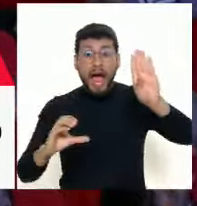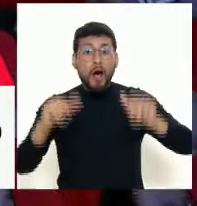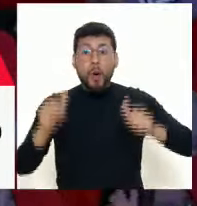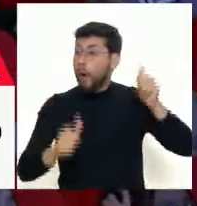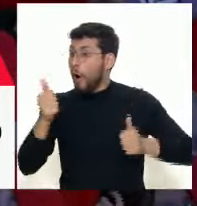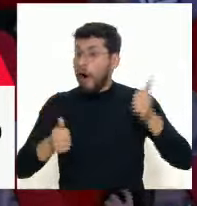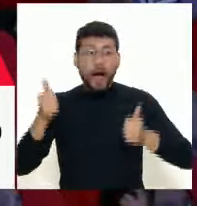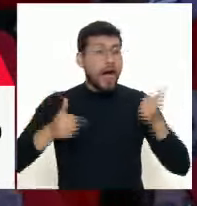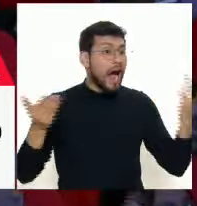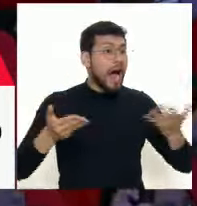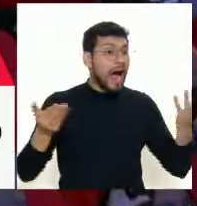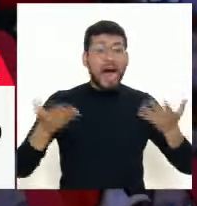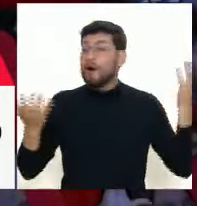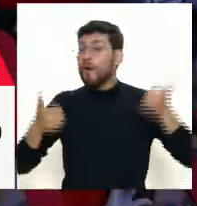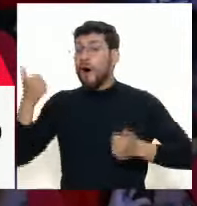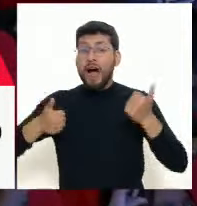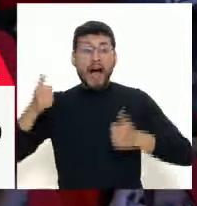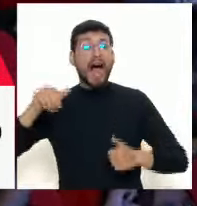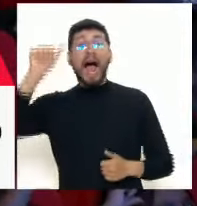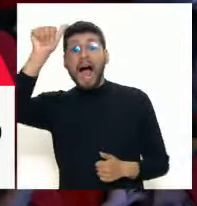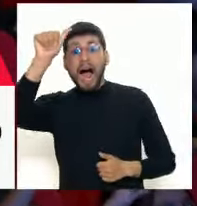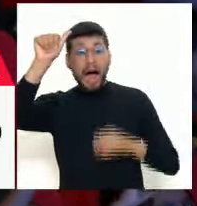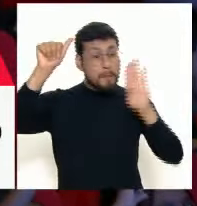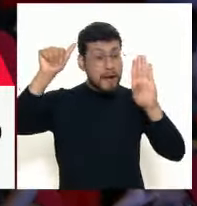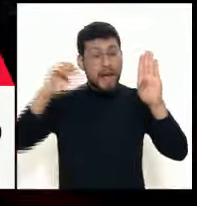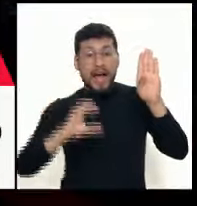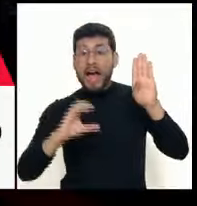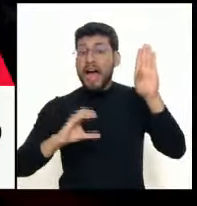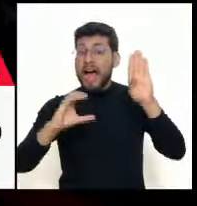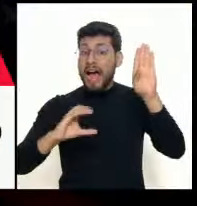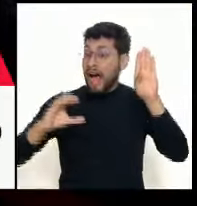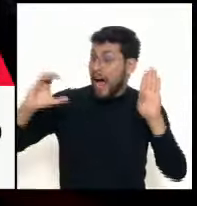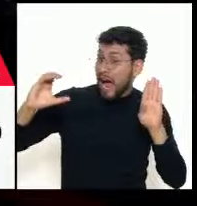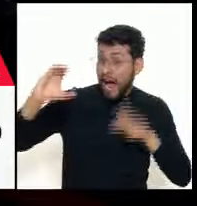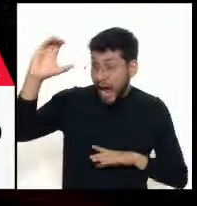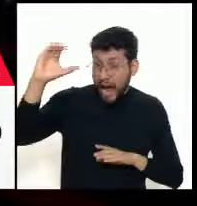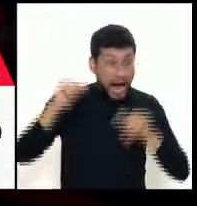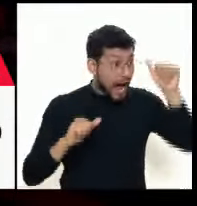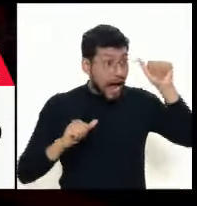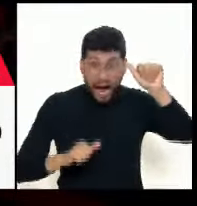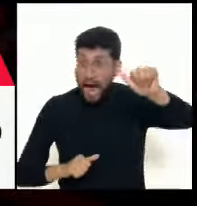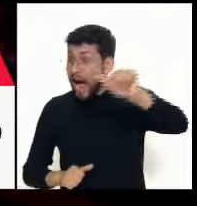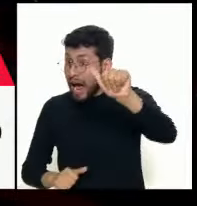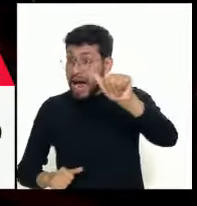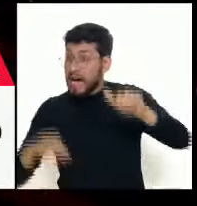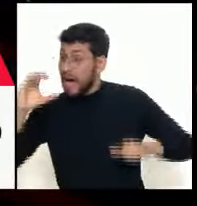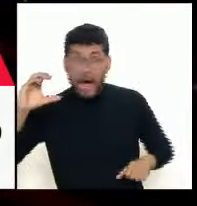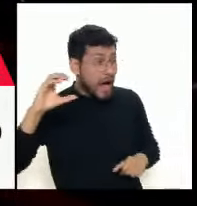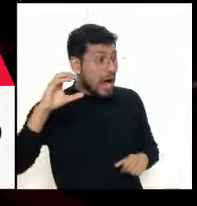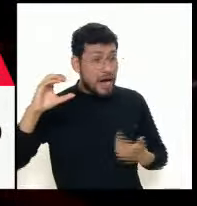yo creo que es la B. ¿Ustedes qué creen? La A. ¿Seguro? La B. Sí, la A. Sí, la A. Sí, yo también.